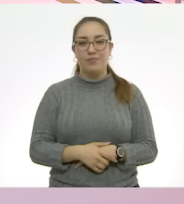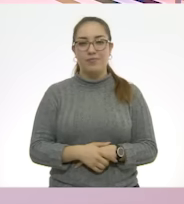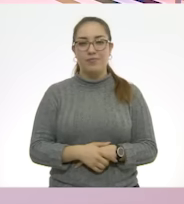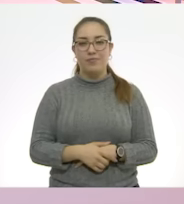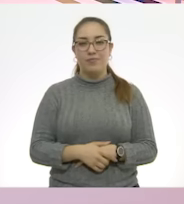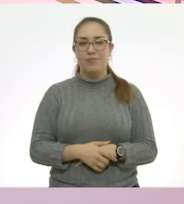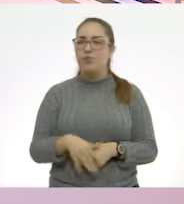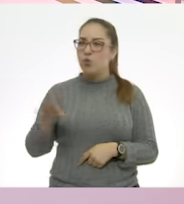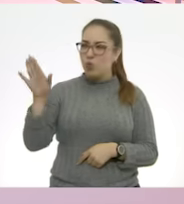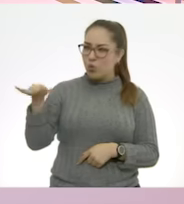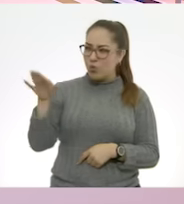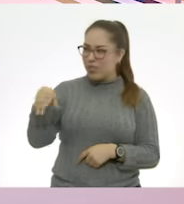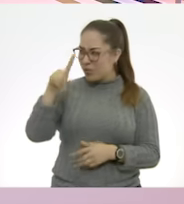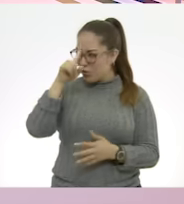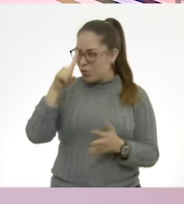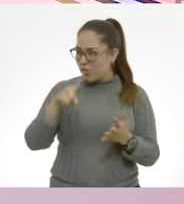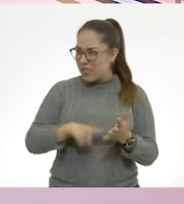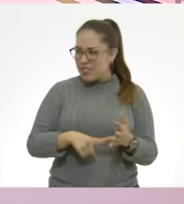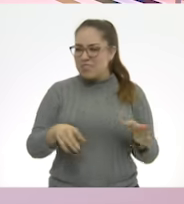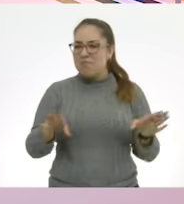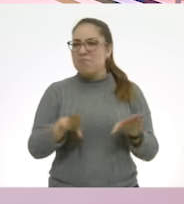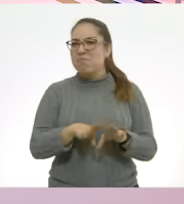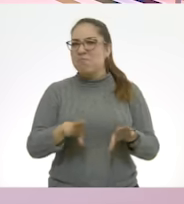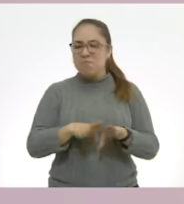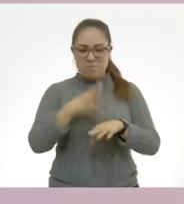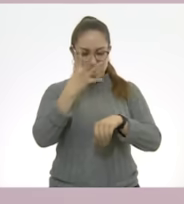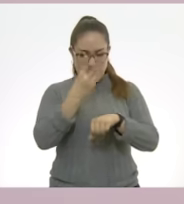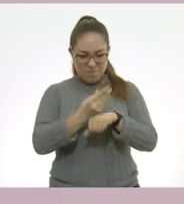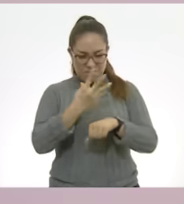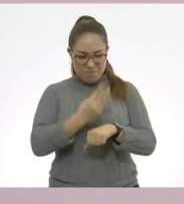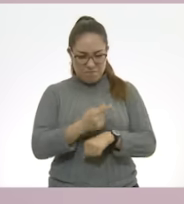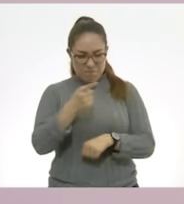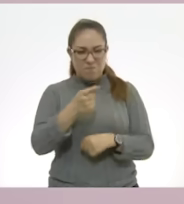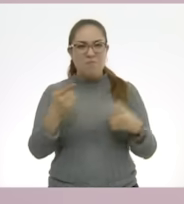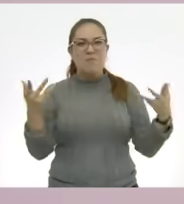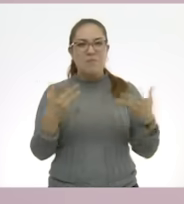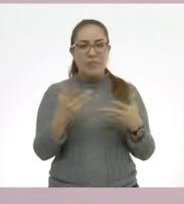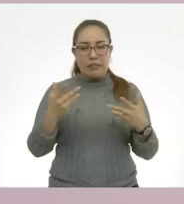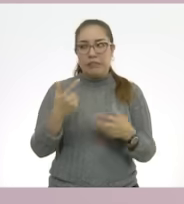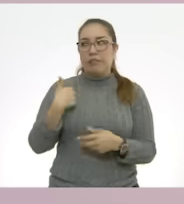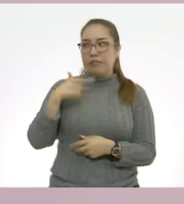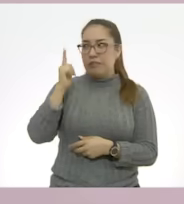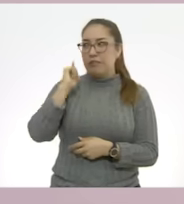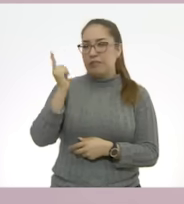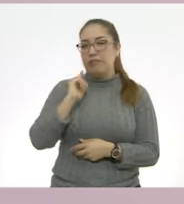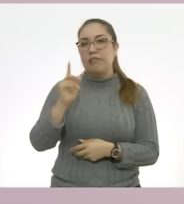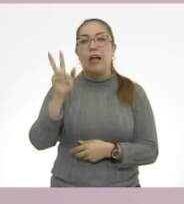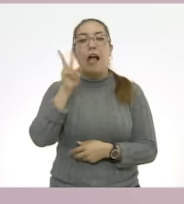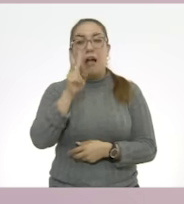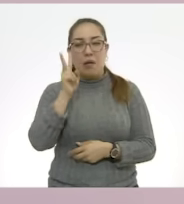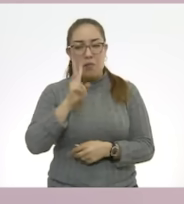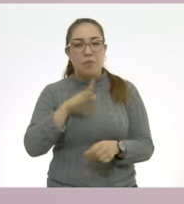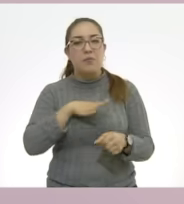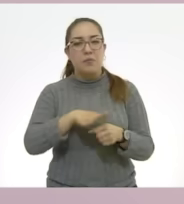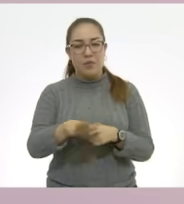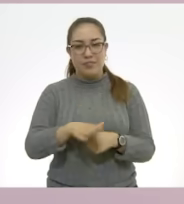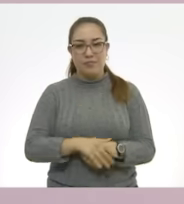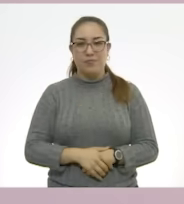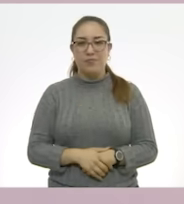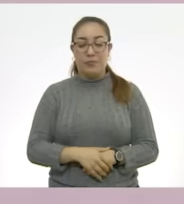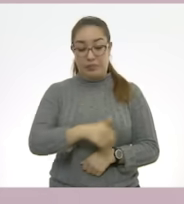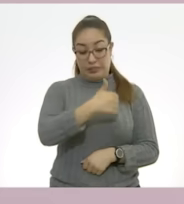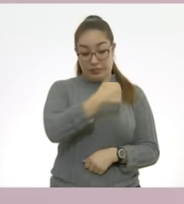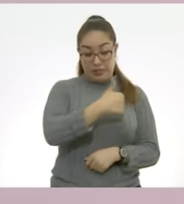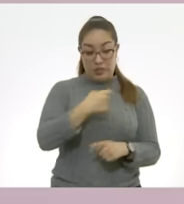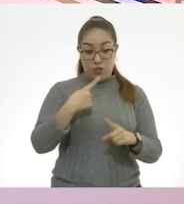Oye, Alexia, ¿crees que hay algún truco para resolver estas multiplicaciones? Espero que sí. Seis por seis.